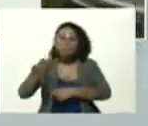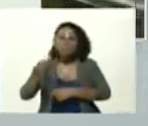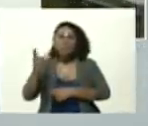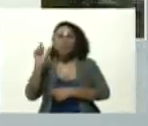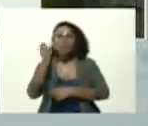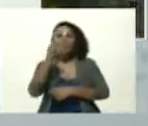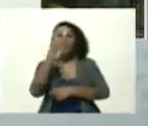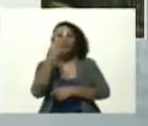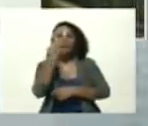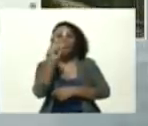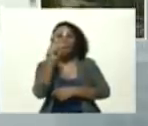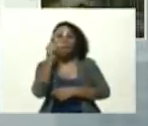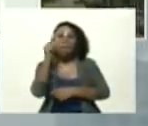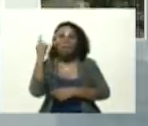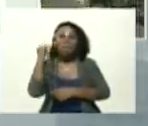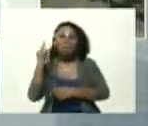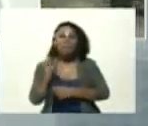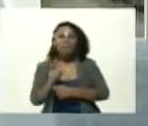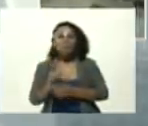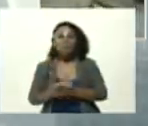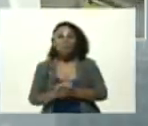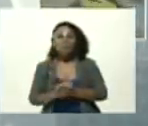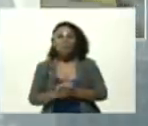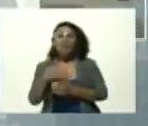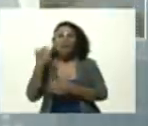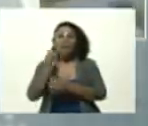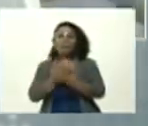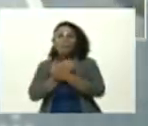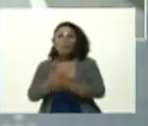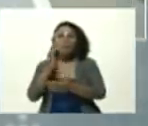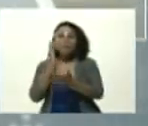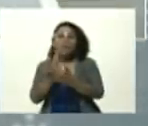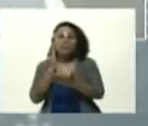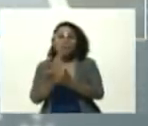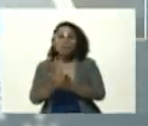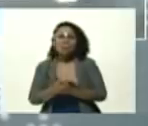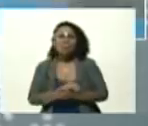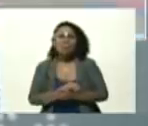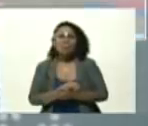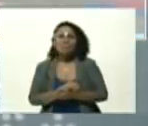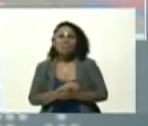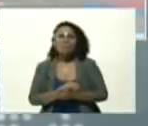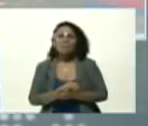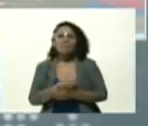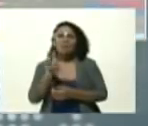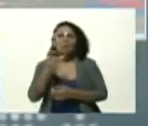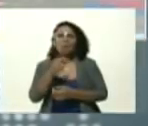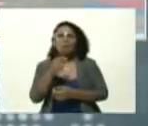guaras, contad con nuestro amor para siempre. Guarilandia.